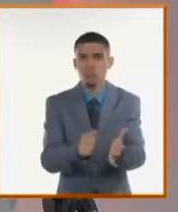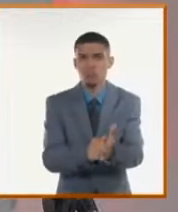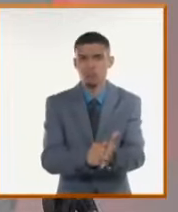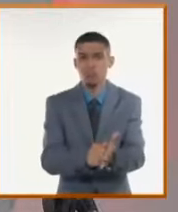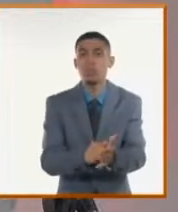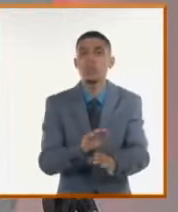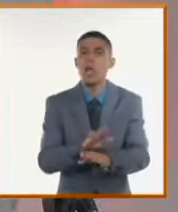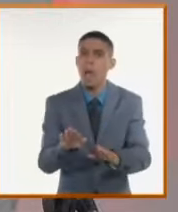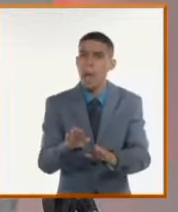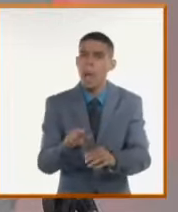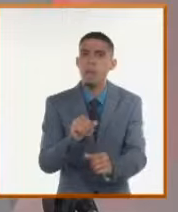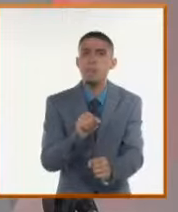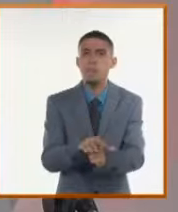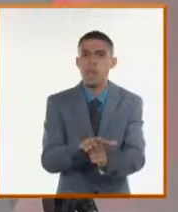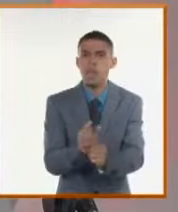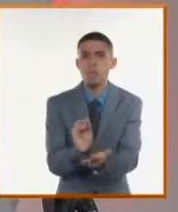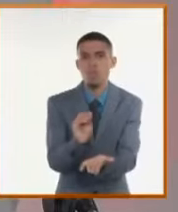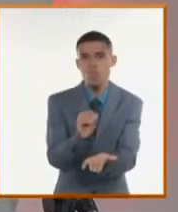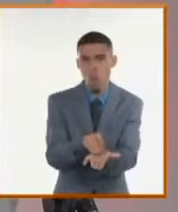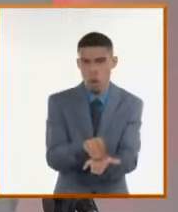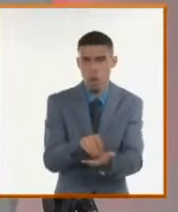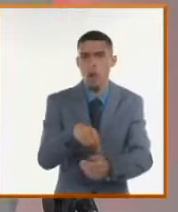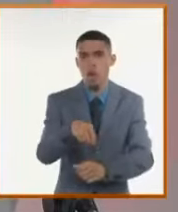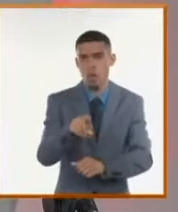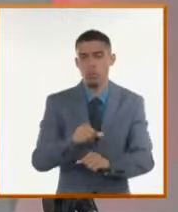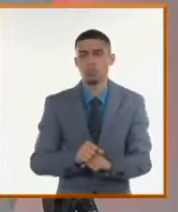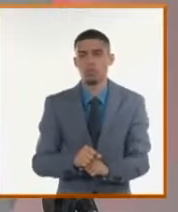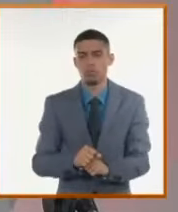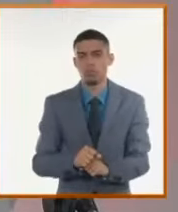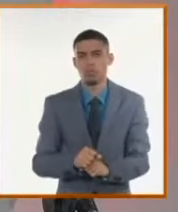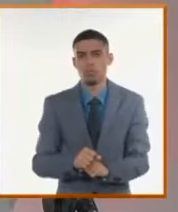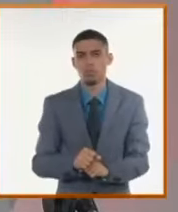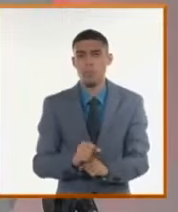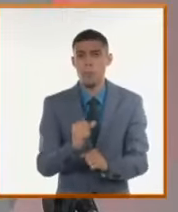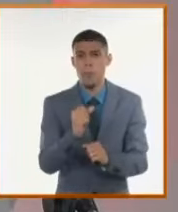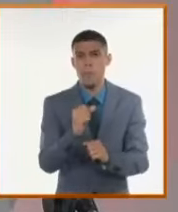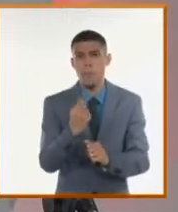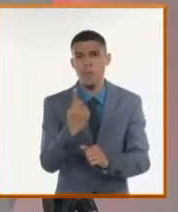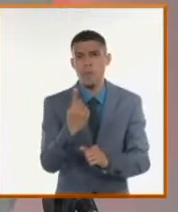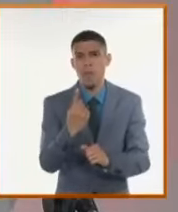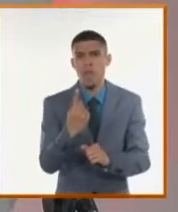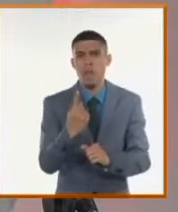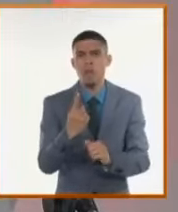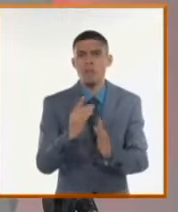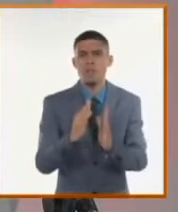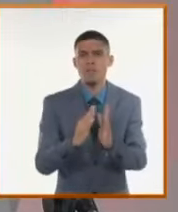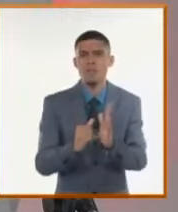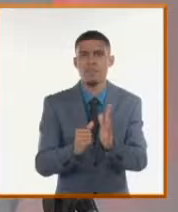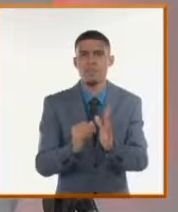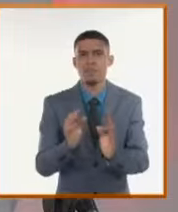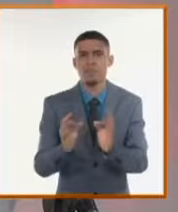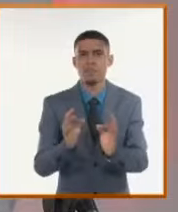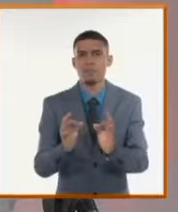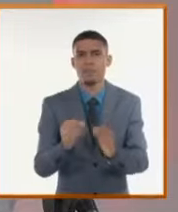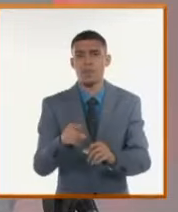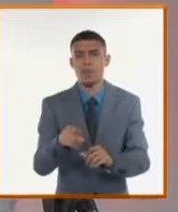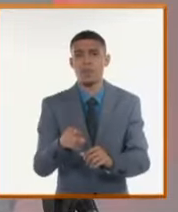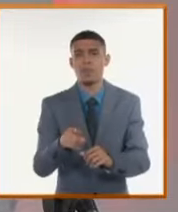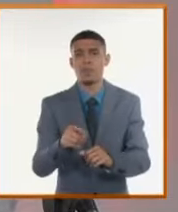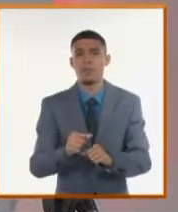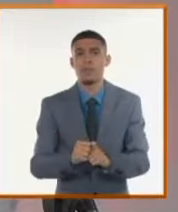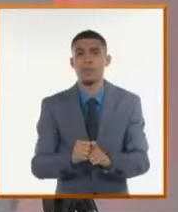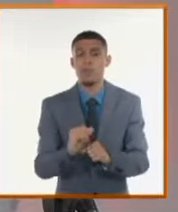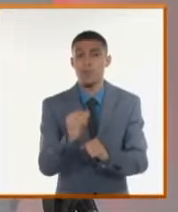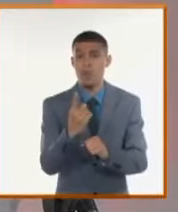eh Próximamente y estamos previendo de que en el primer semestre del del año ahora de antes de concluir el primer